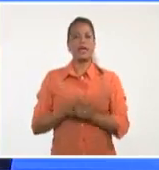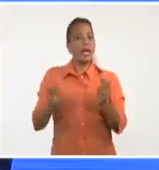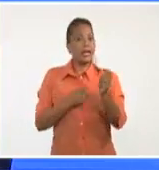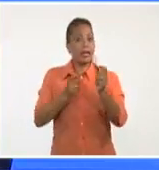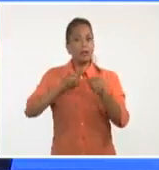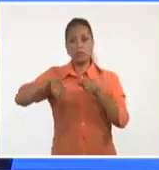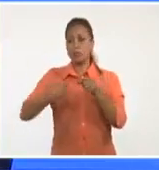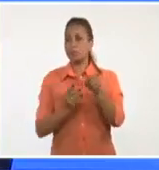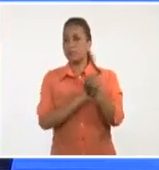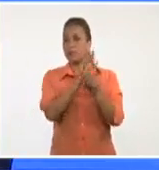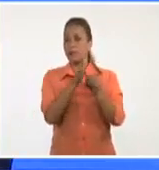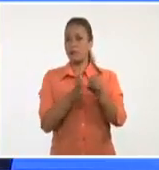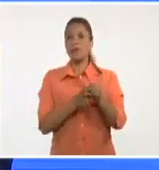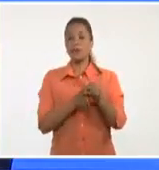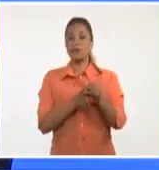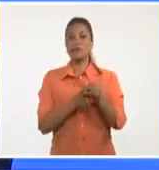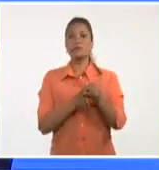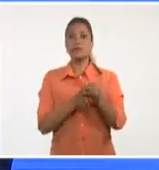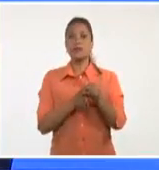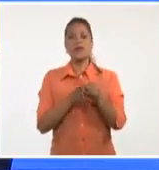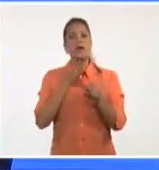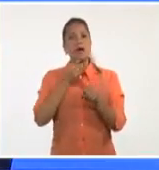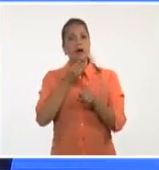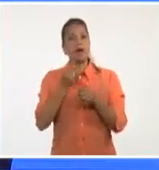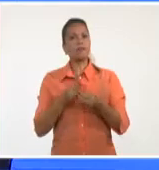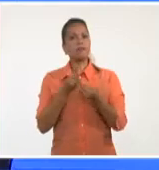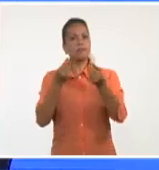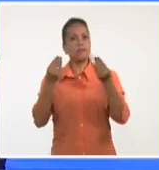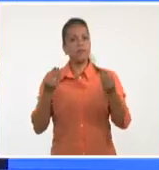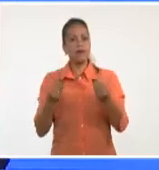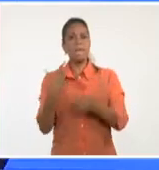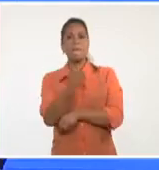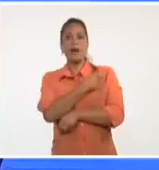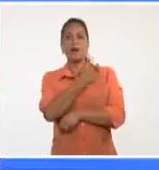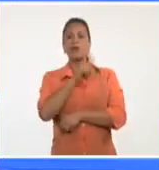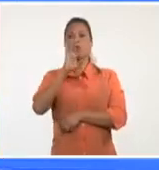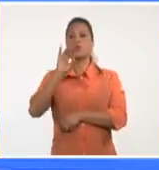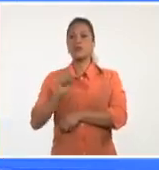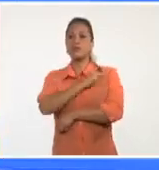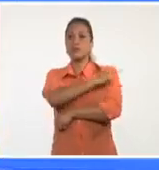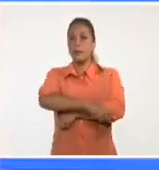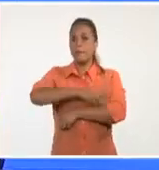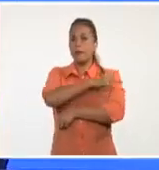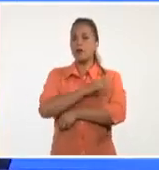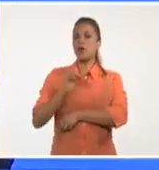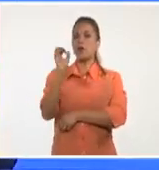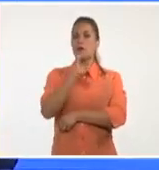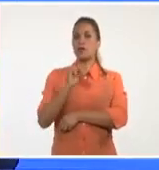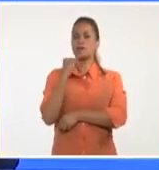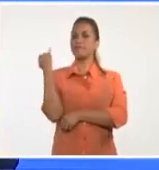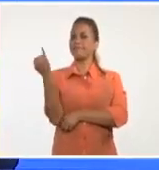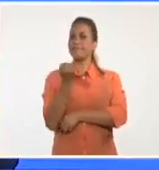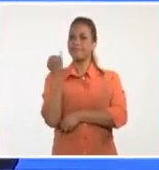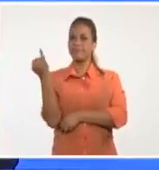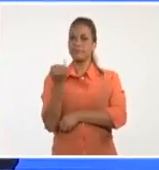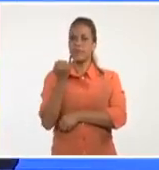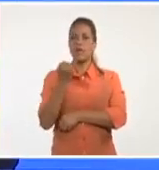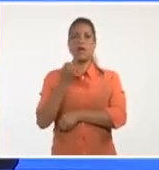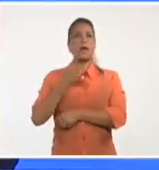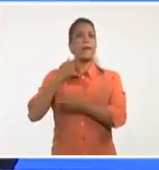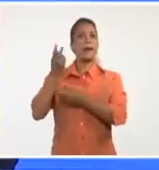la pandemia, ha dado acceso a sus vacunas a 80 países y 3 organizaciones internacionales,